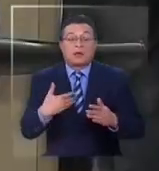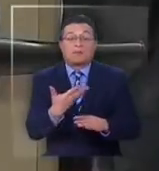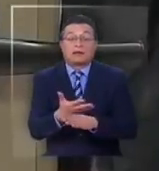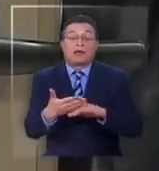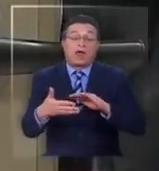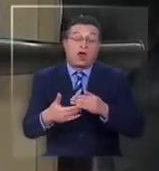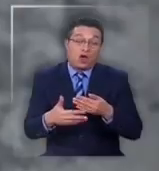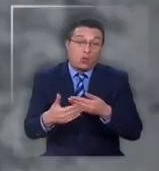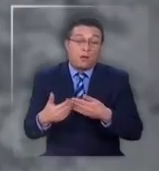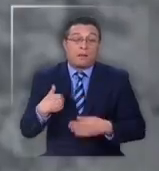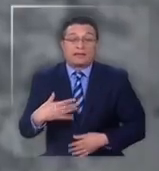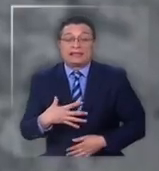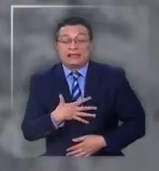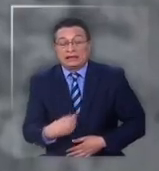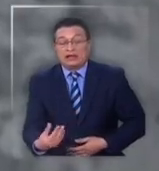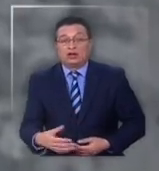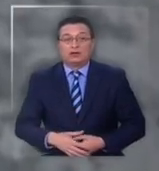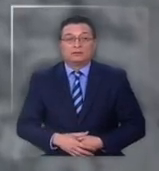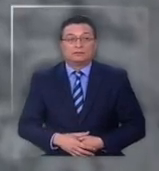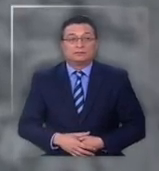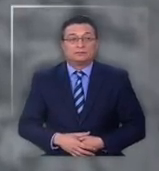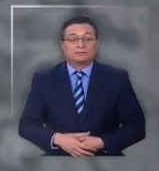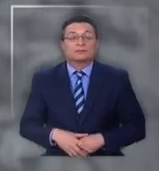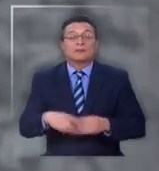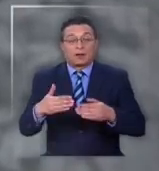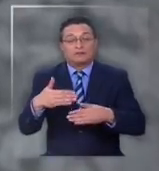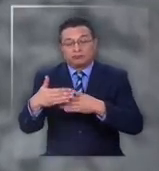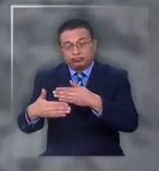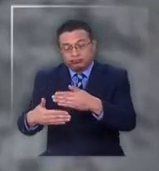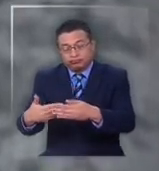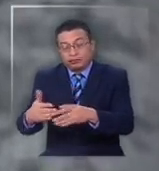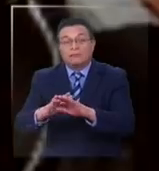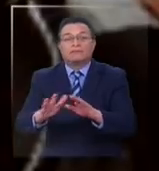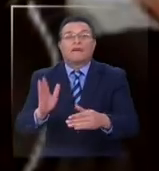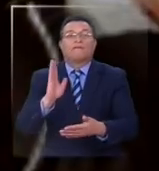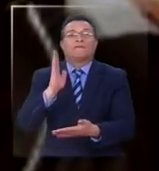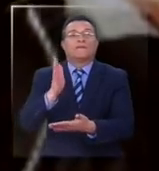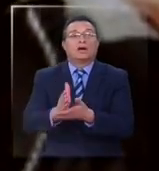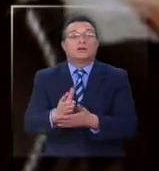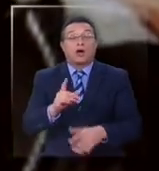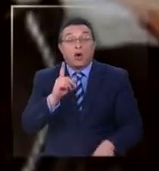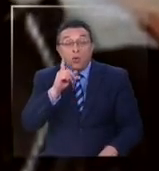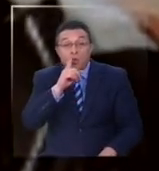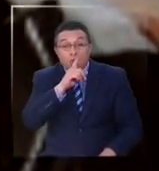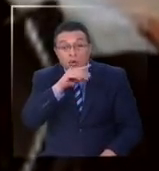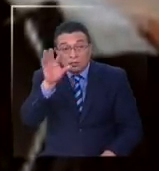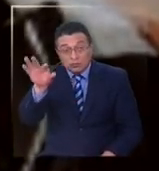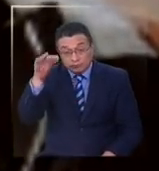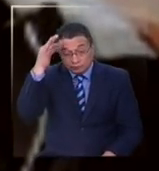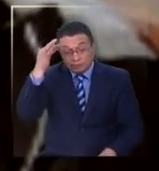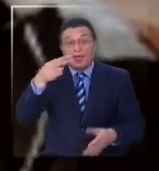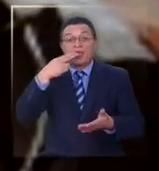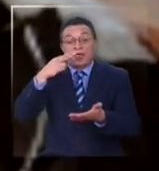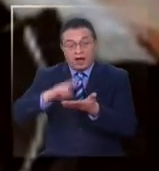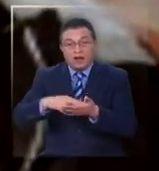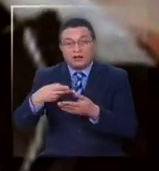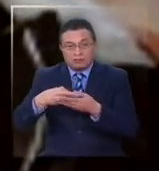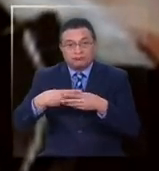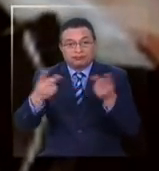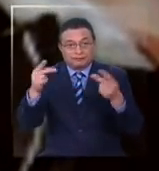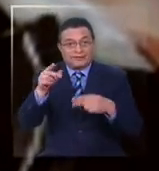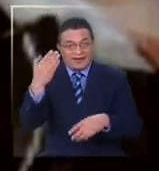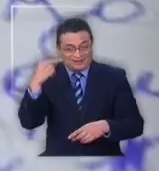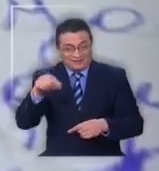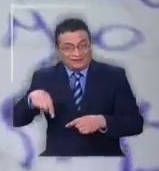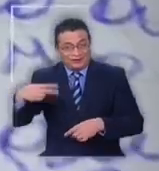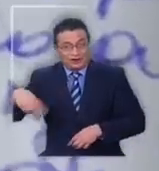mis hijos. Así las cosas, el proceso llega a su fin. Lo último que se conoció es esta carta que publicó 24 horas